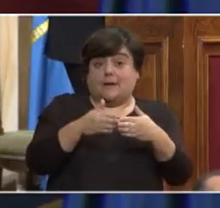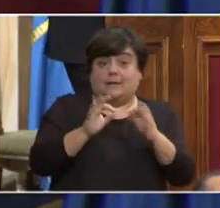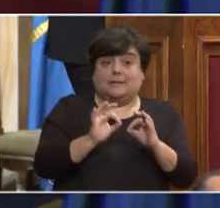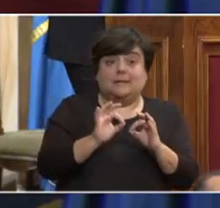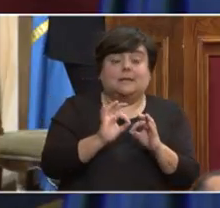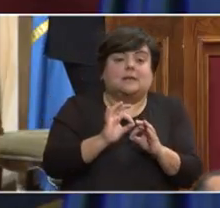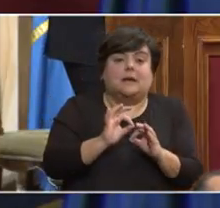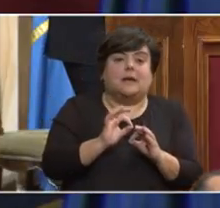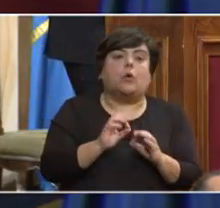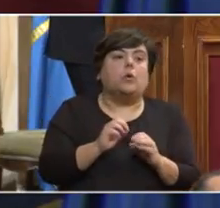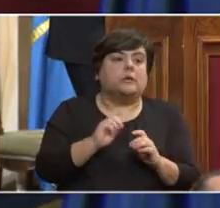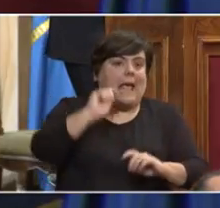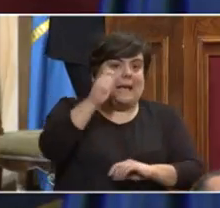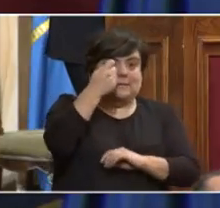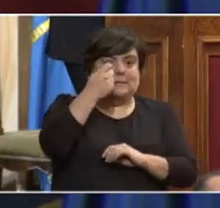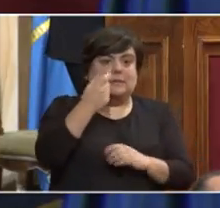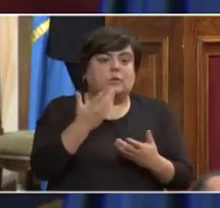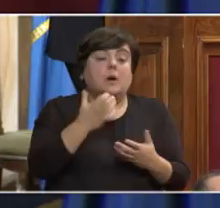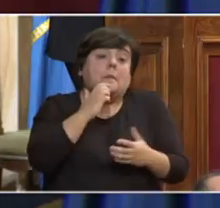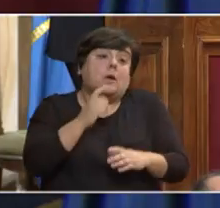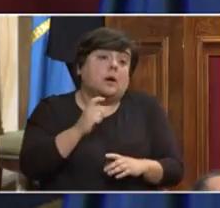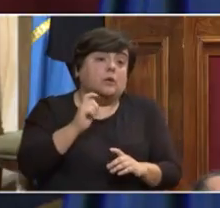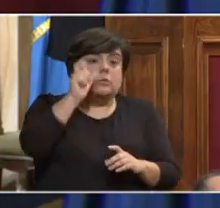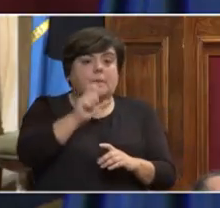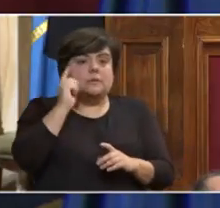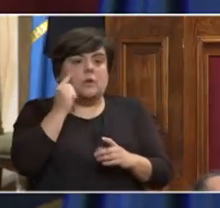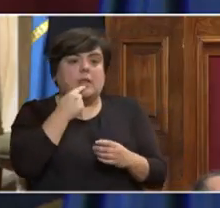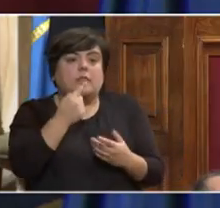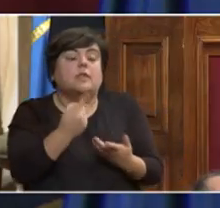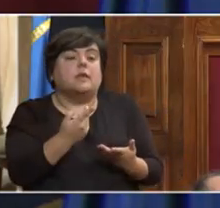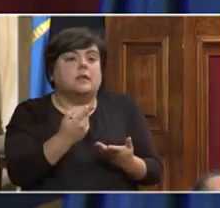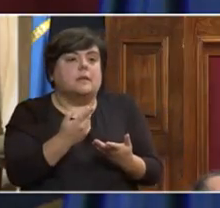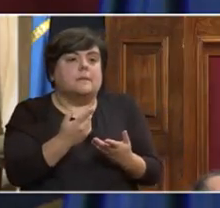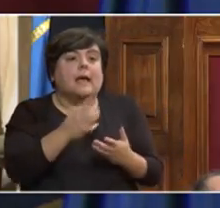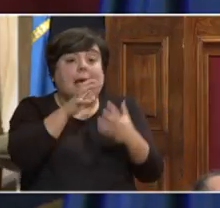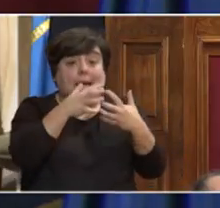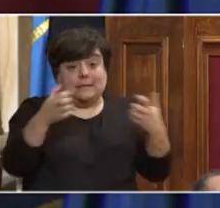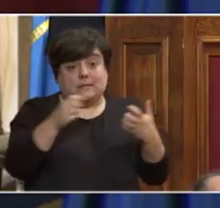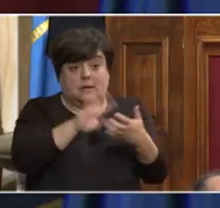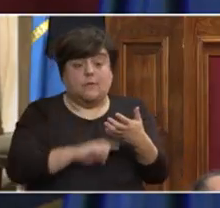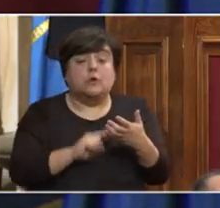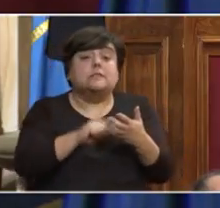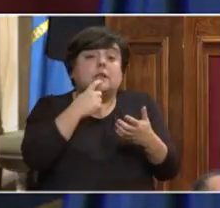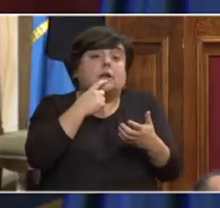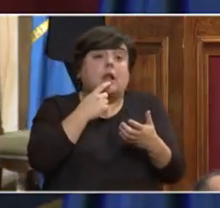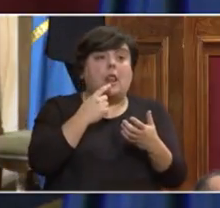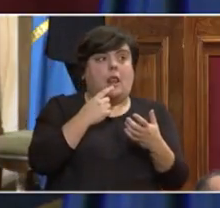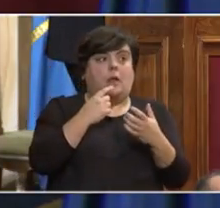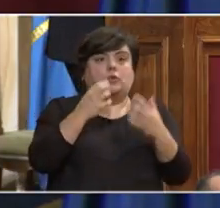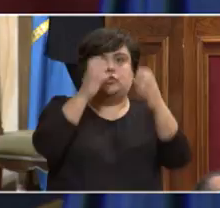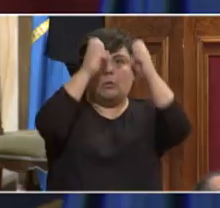relativo éxito. El crítico del Correo Lírico lo expresó del siguiente modo. Escribió: si los decorados hubieran